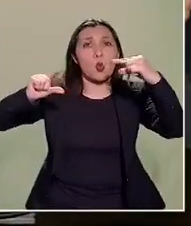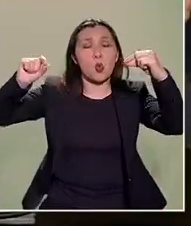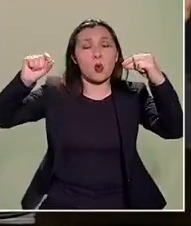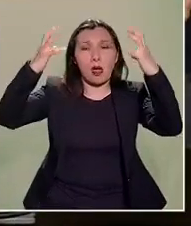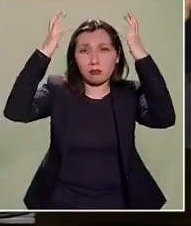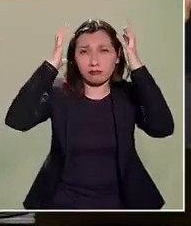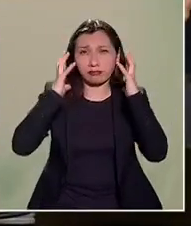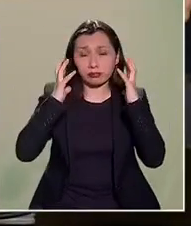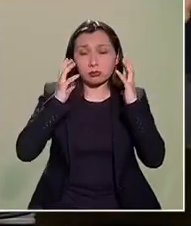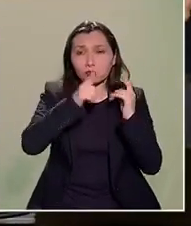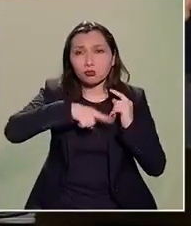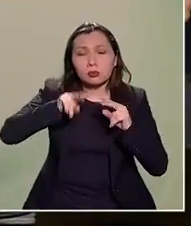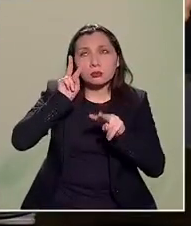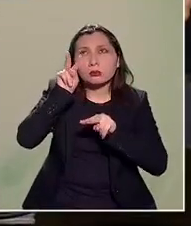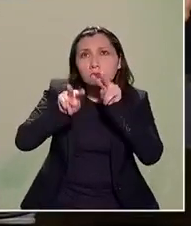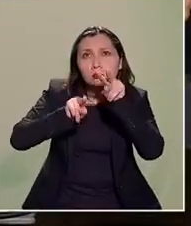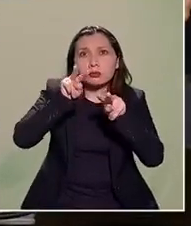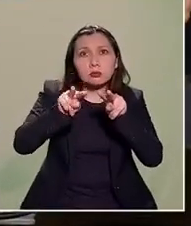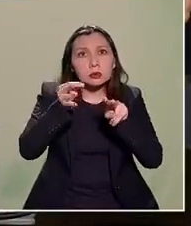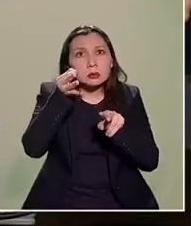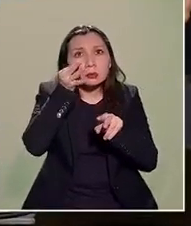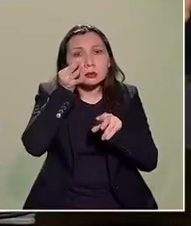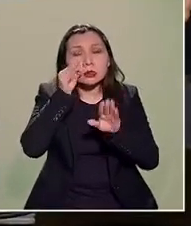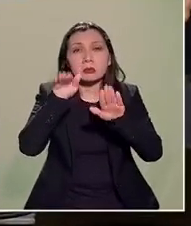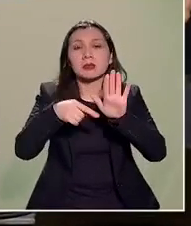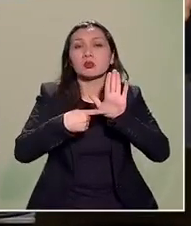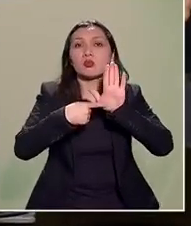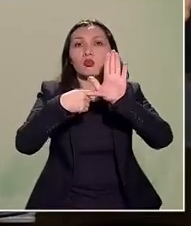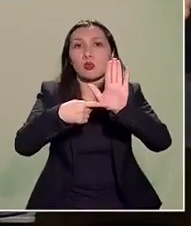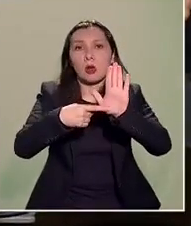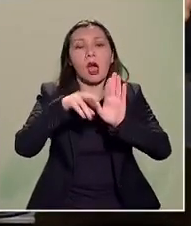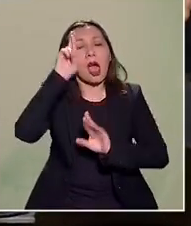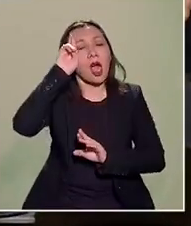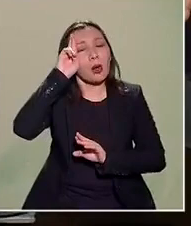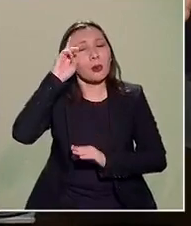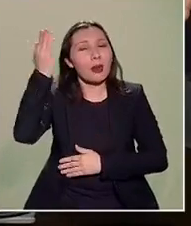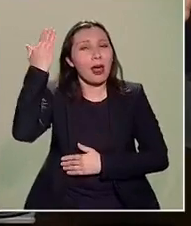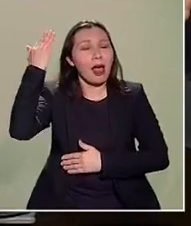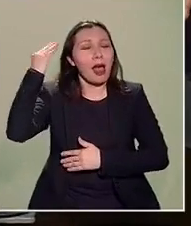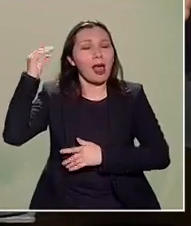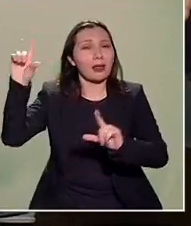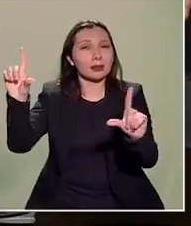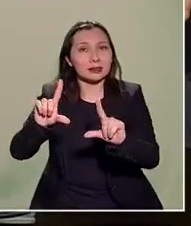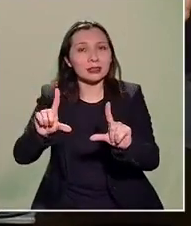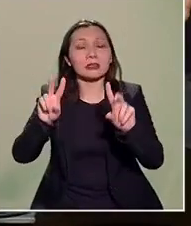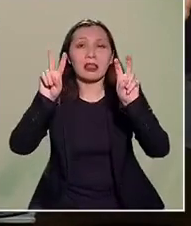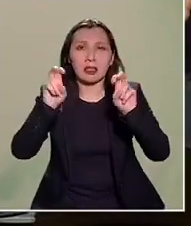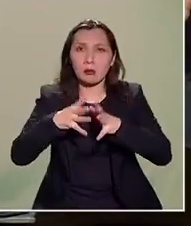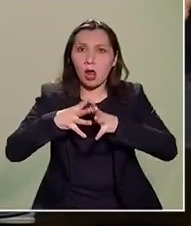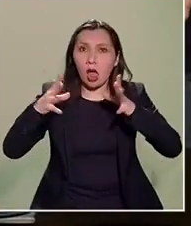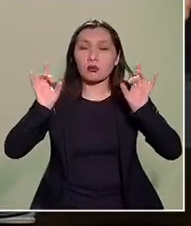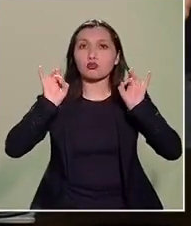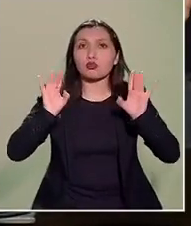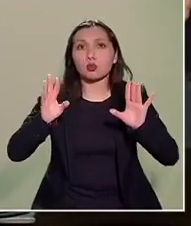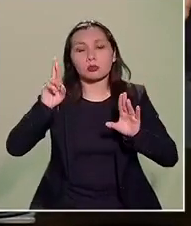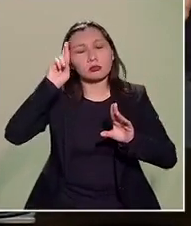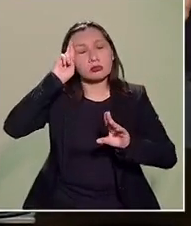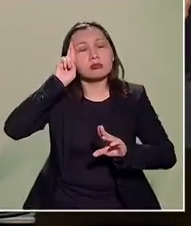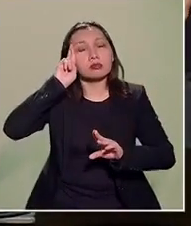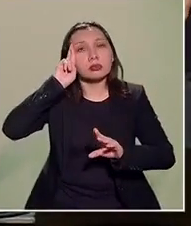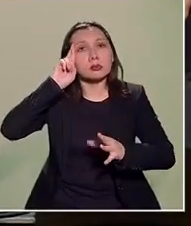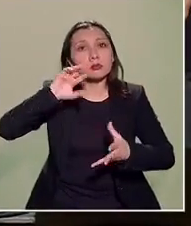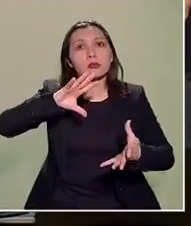estuvimos atentos a lo que mostraban y recordaban los medios acerca de este gran hito histórico de la